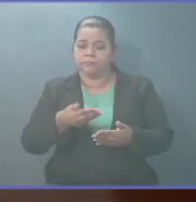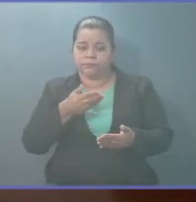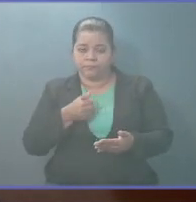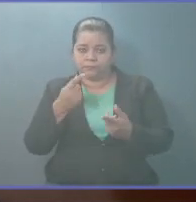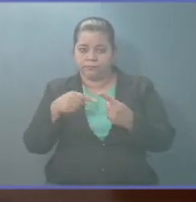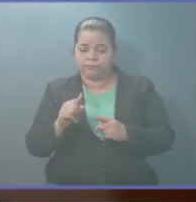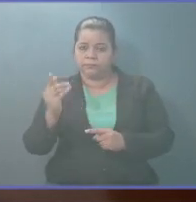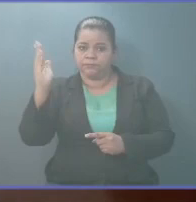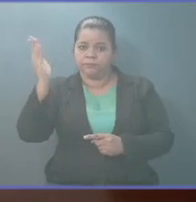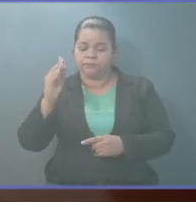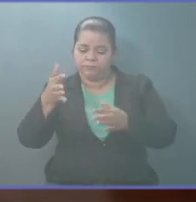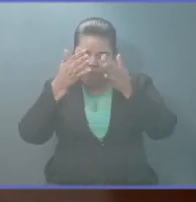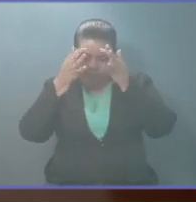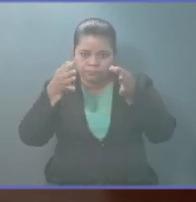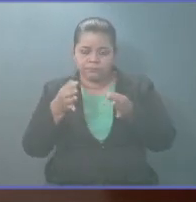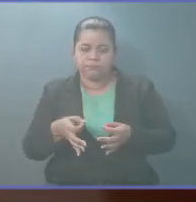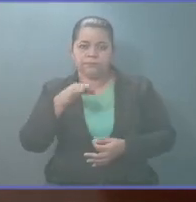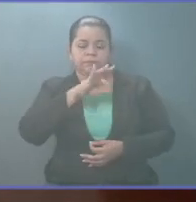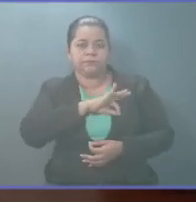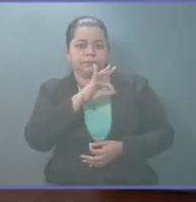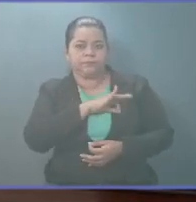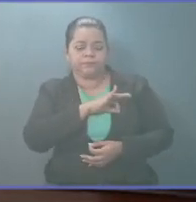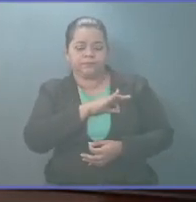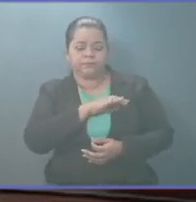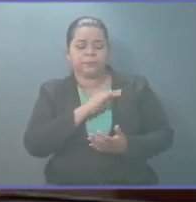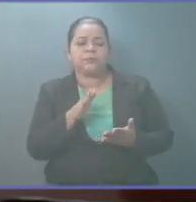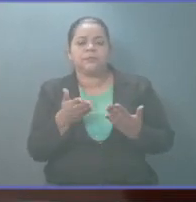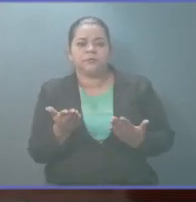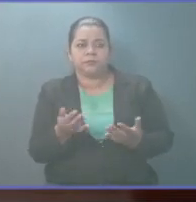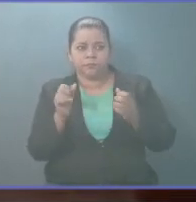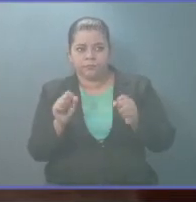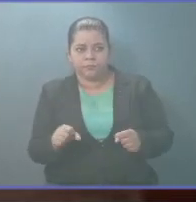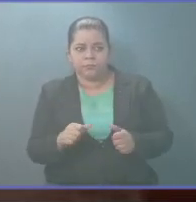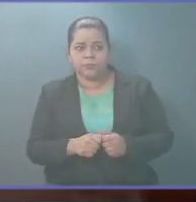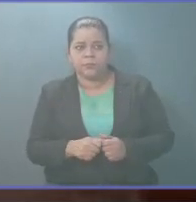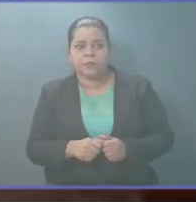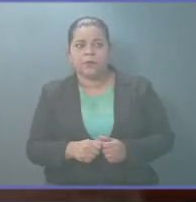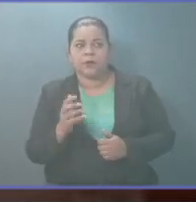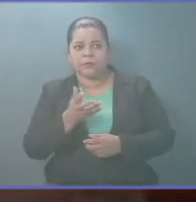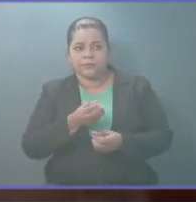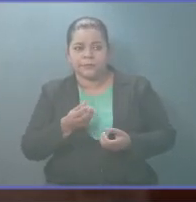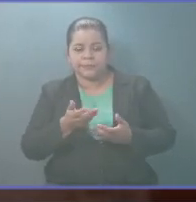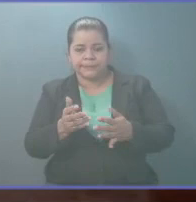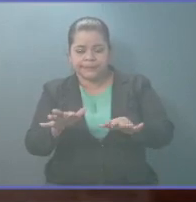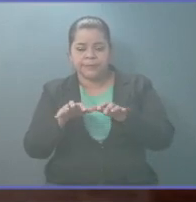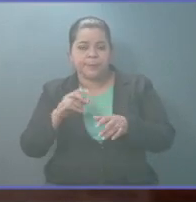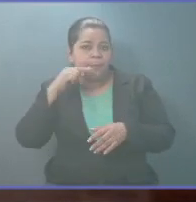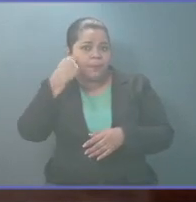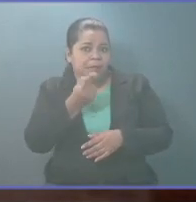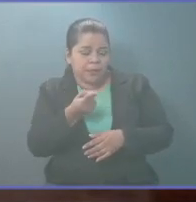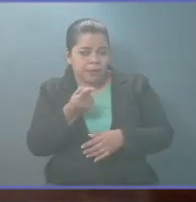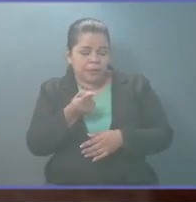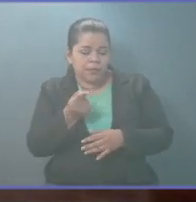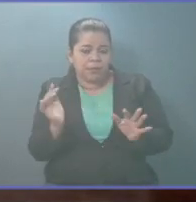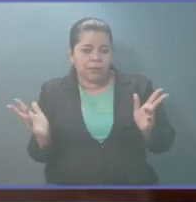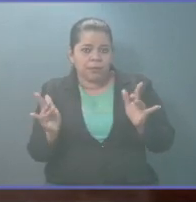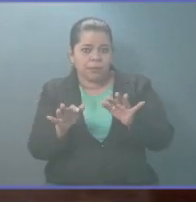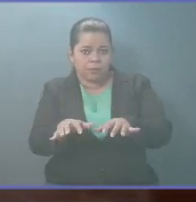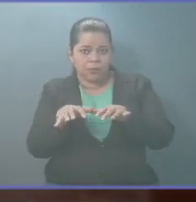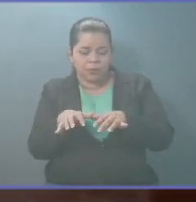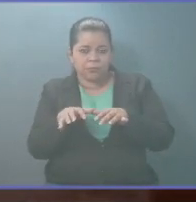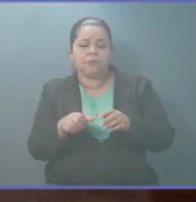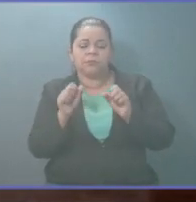la somete al experimento. Toca el agua, se moja, toca el fuego, se quema, y todo lo que aviente al aire retorna por gravedad